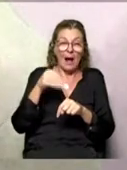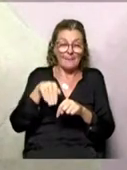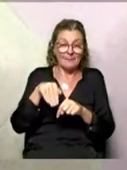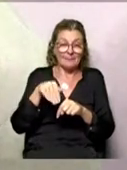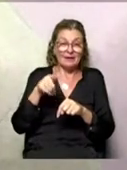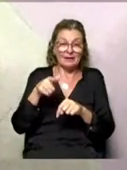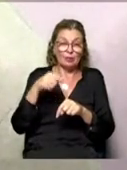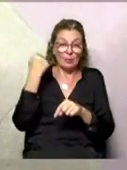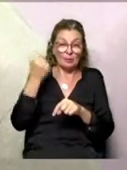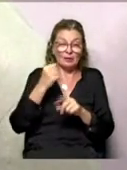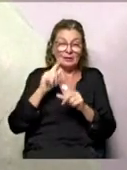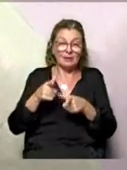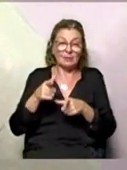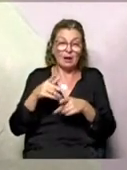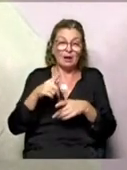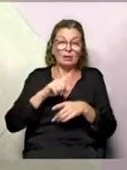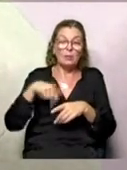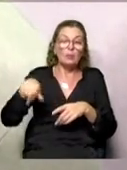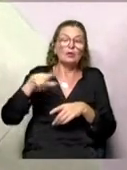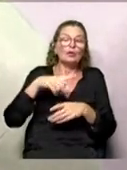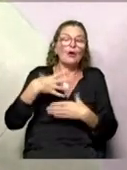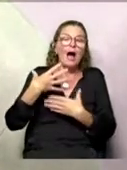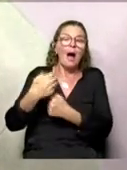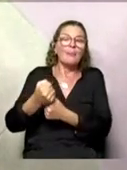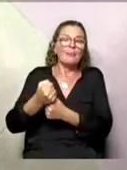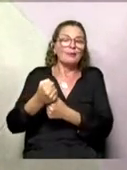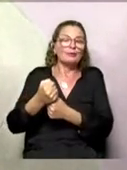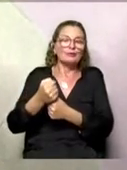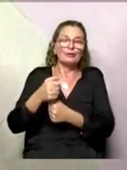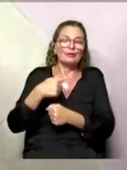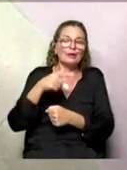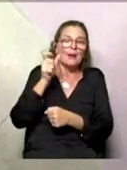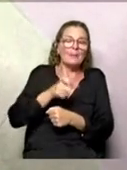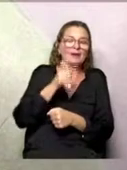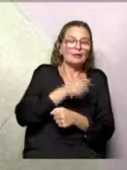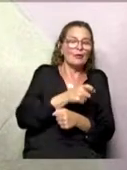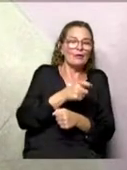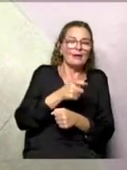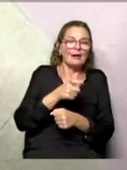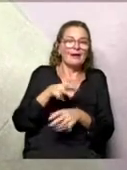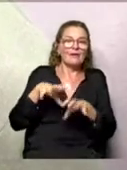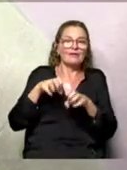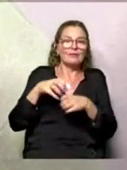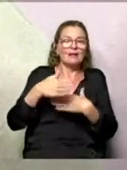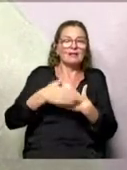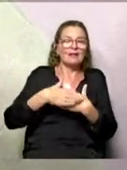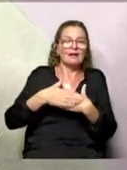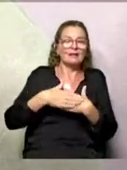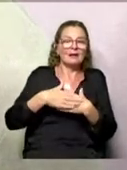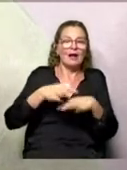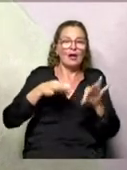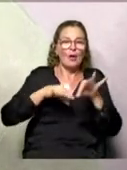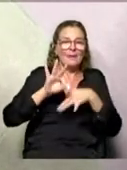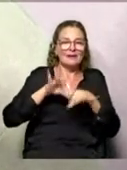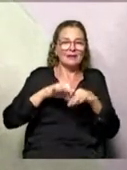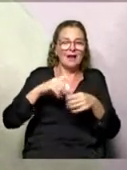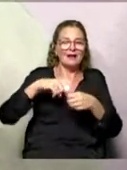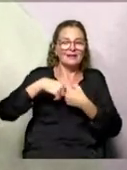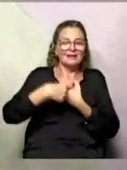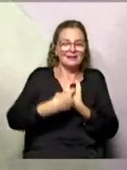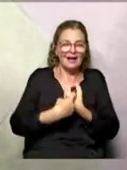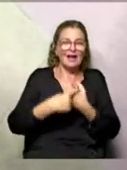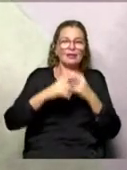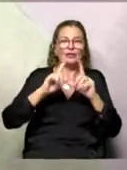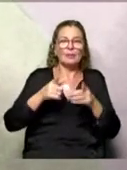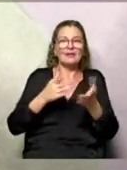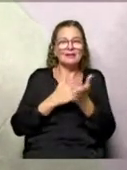es importante. Y después hay mucha solidaridad de parte de la gente, de la población, de los pequeños comerciantes, de los sindicatos.